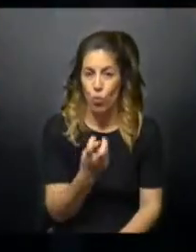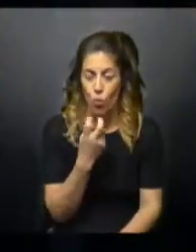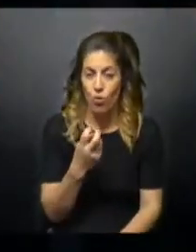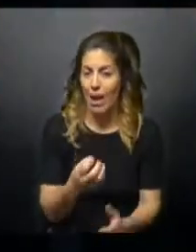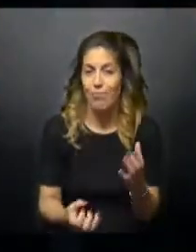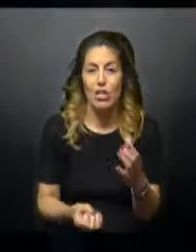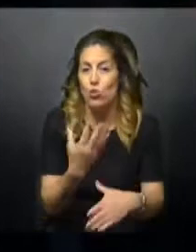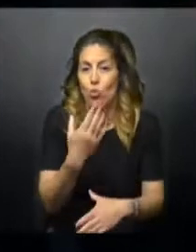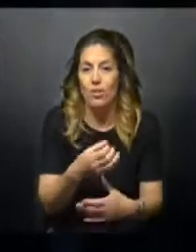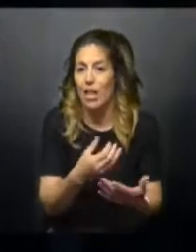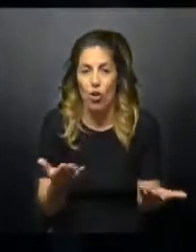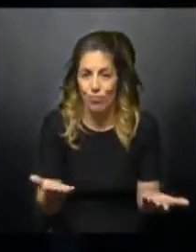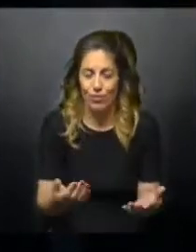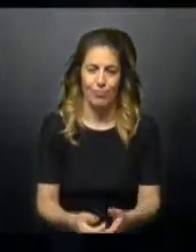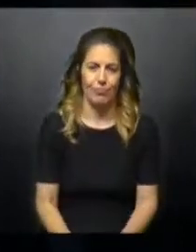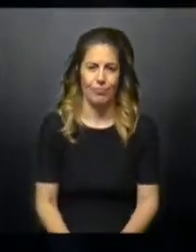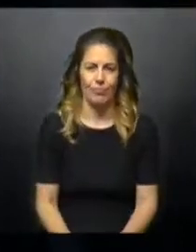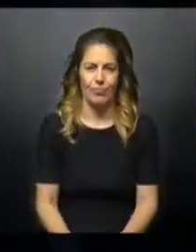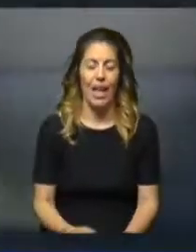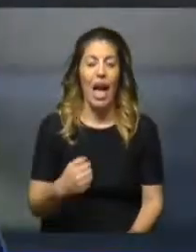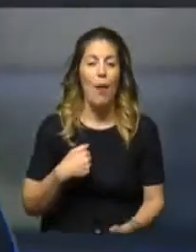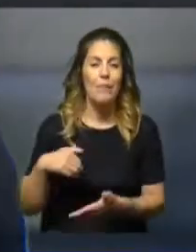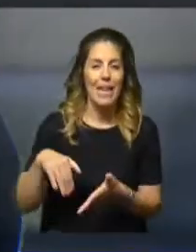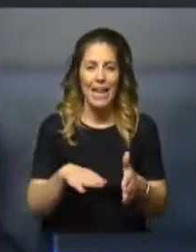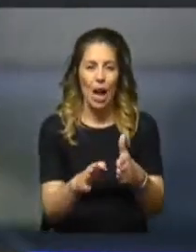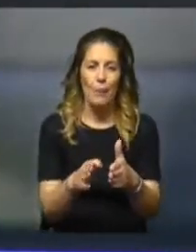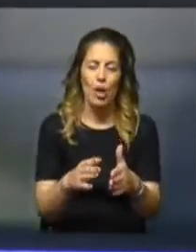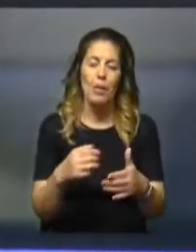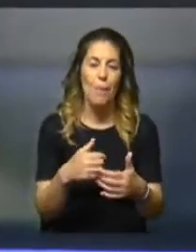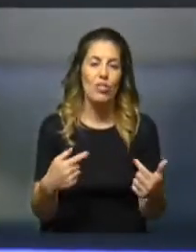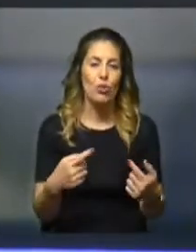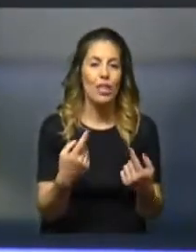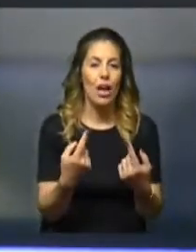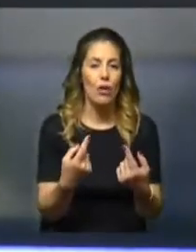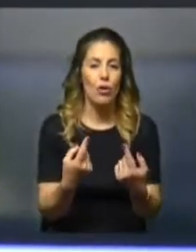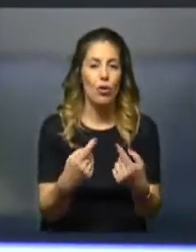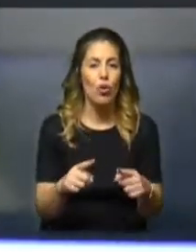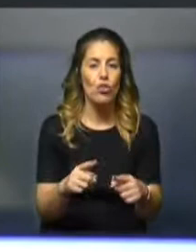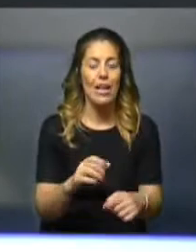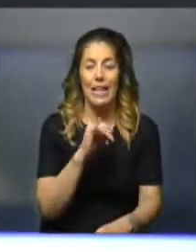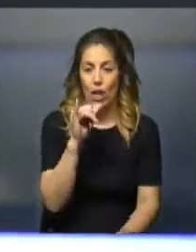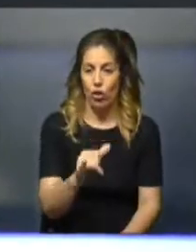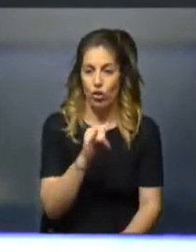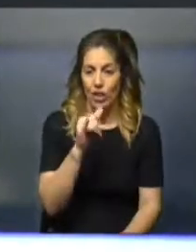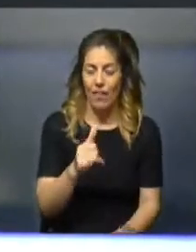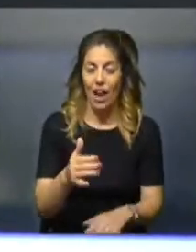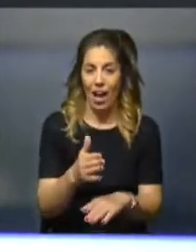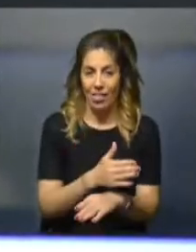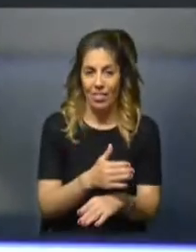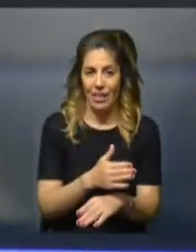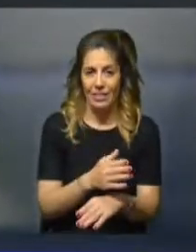aparece bueno el camino a mí me pasó otra cosa que bueno que también este se los comentaba antes en